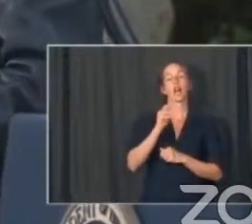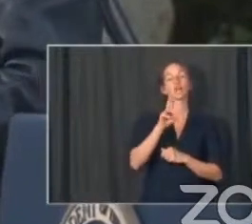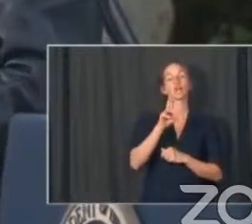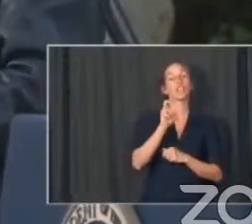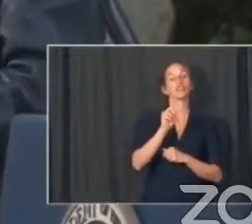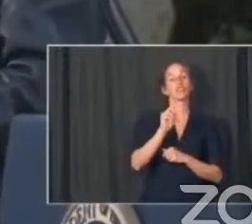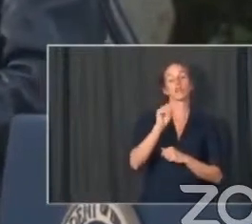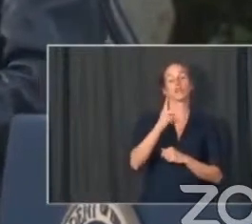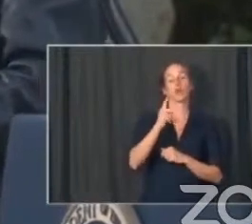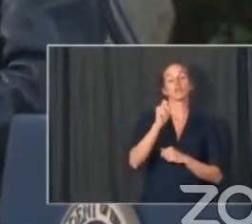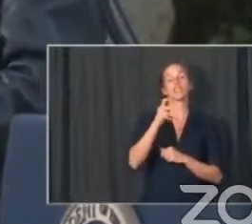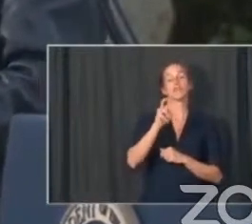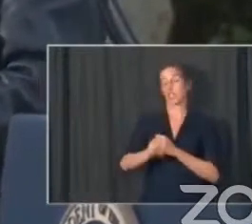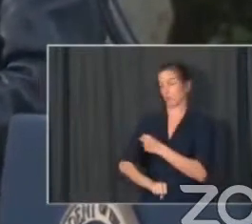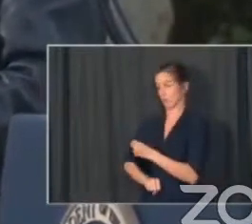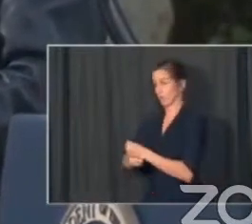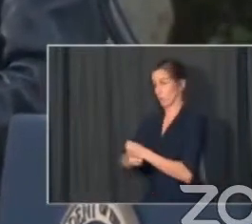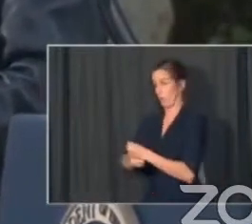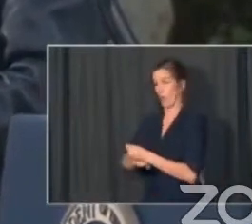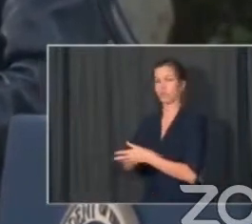este tratamiento.